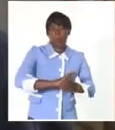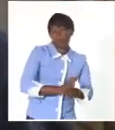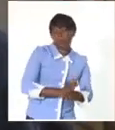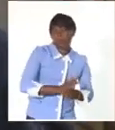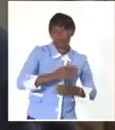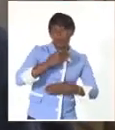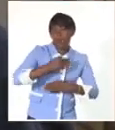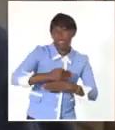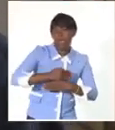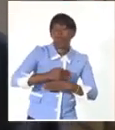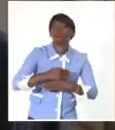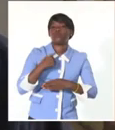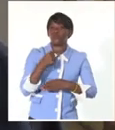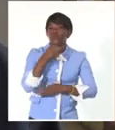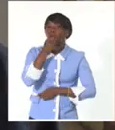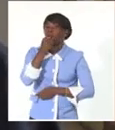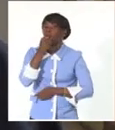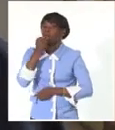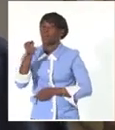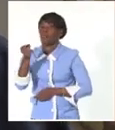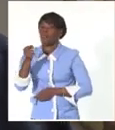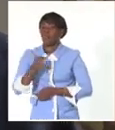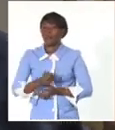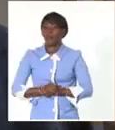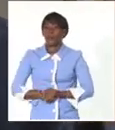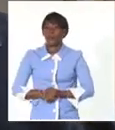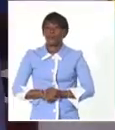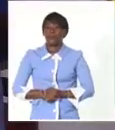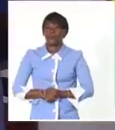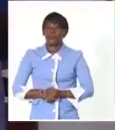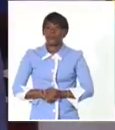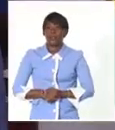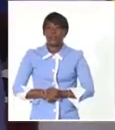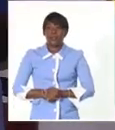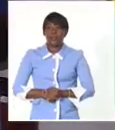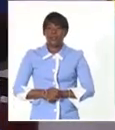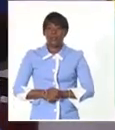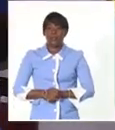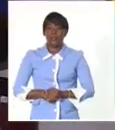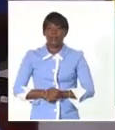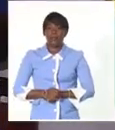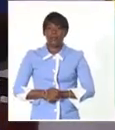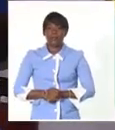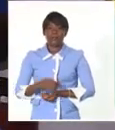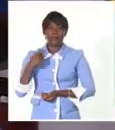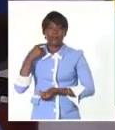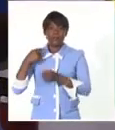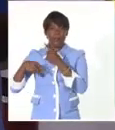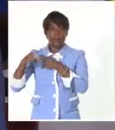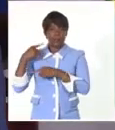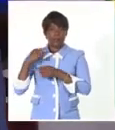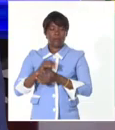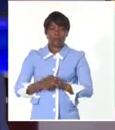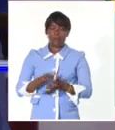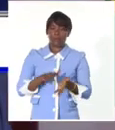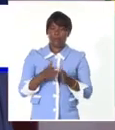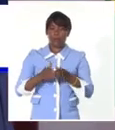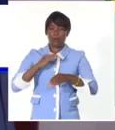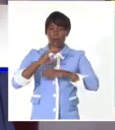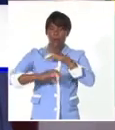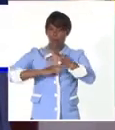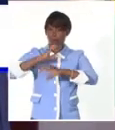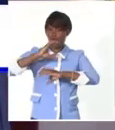bloqueo económico, comercial y financiero contra nuestro país. El año pasado, durante la cumbre CARICOM-Cuba,